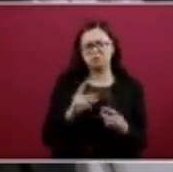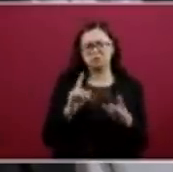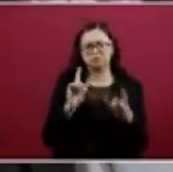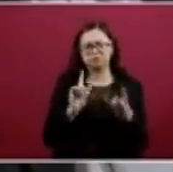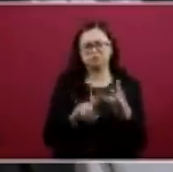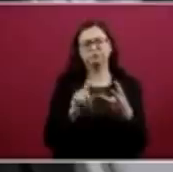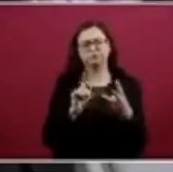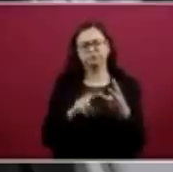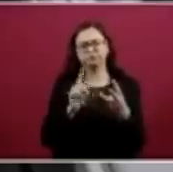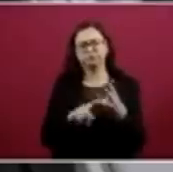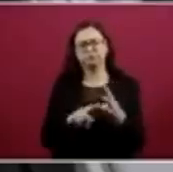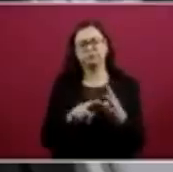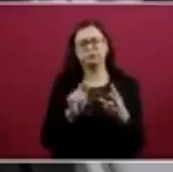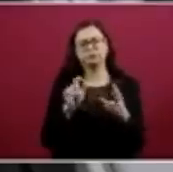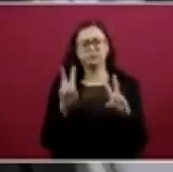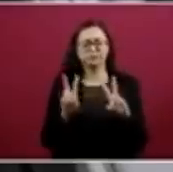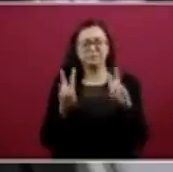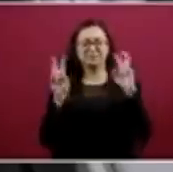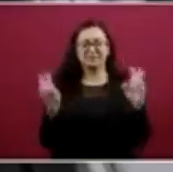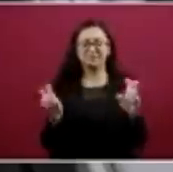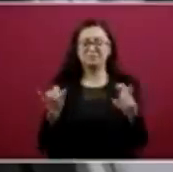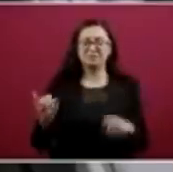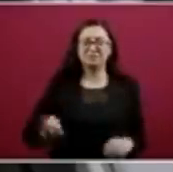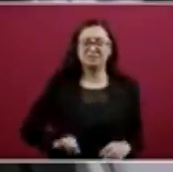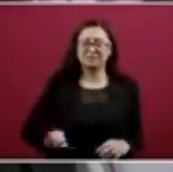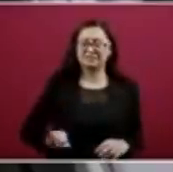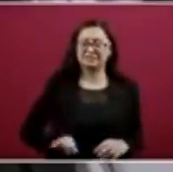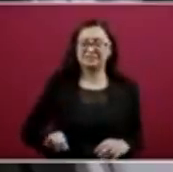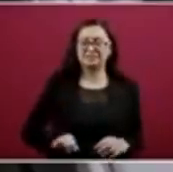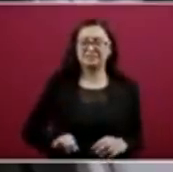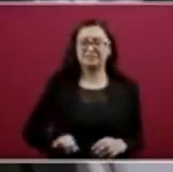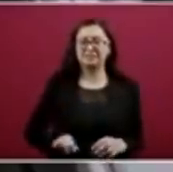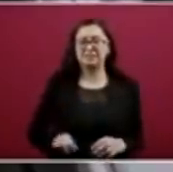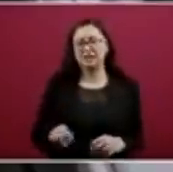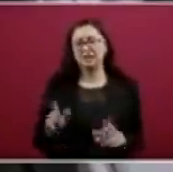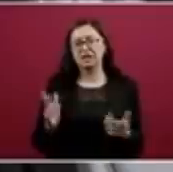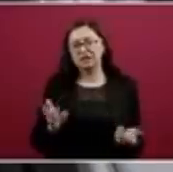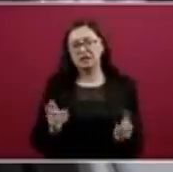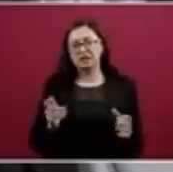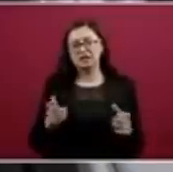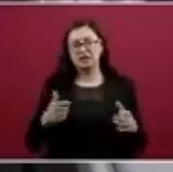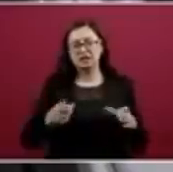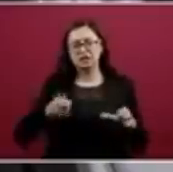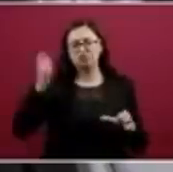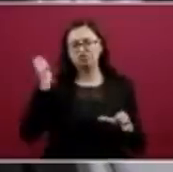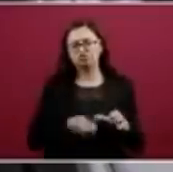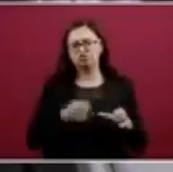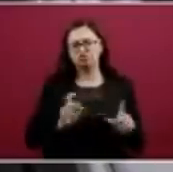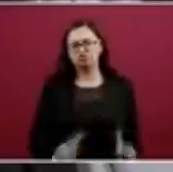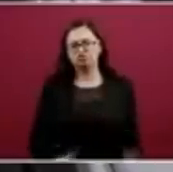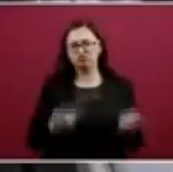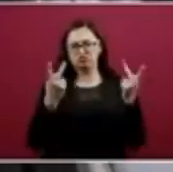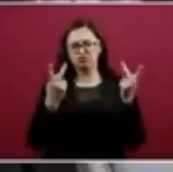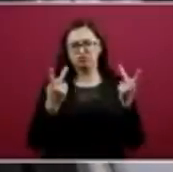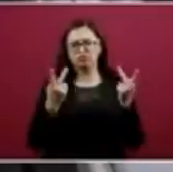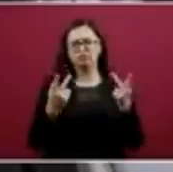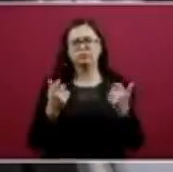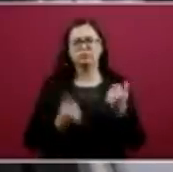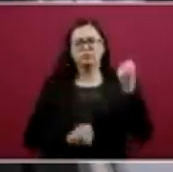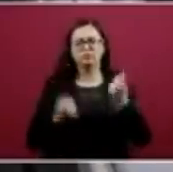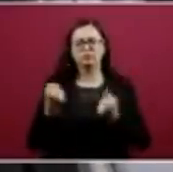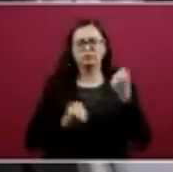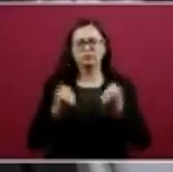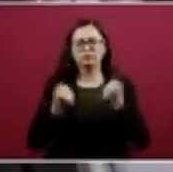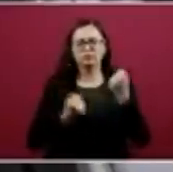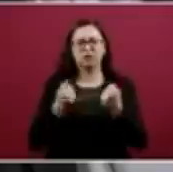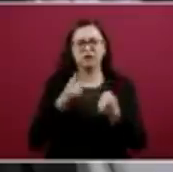un asunto que me llamó mucho la atención fue lo de la subasta. La subasta de los vehículos en